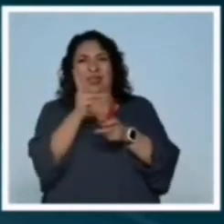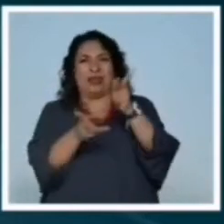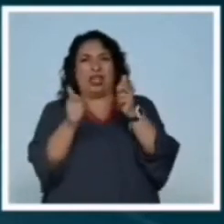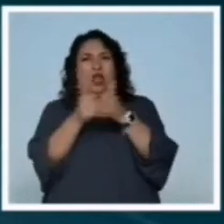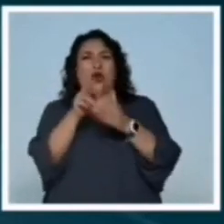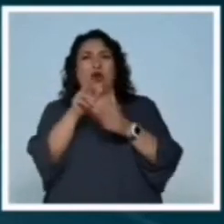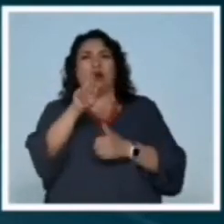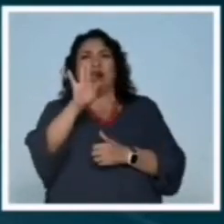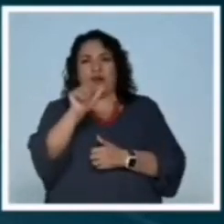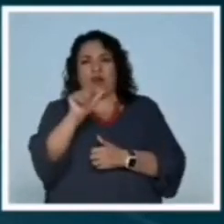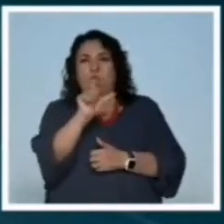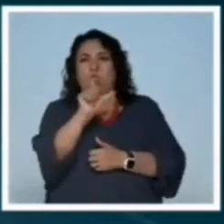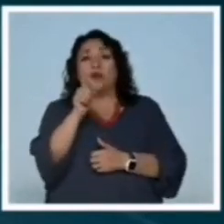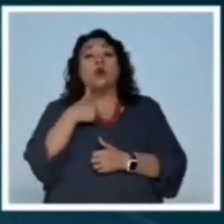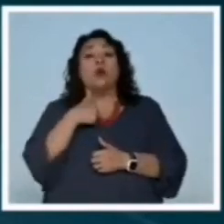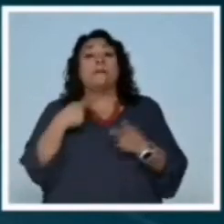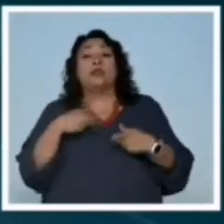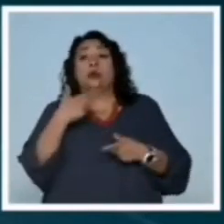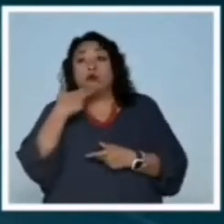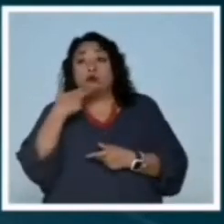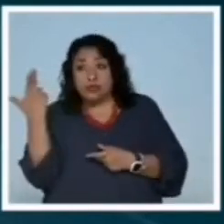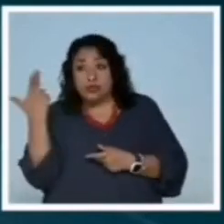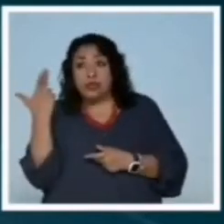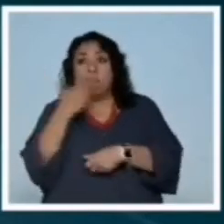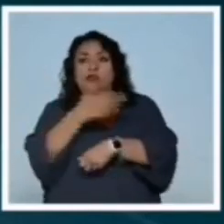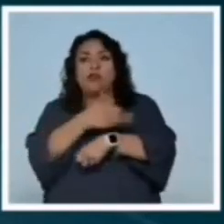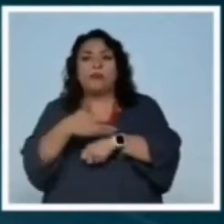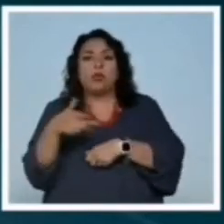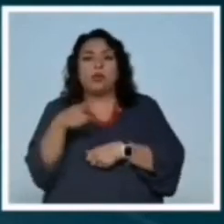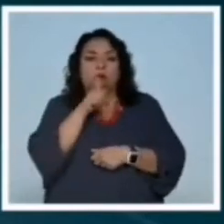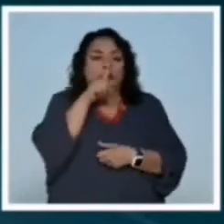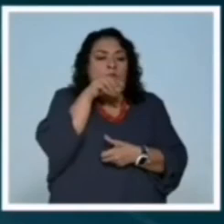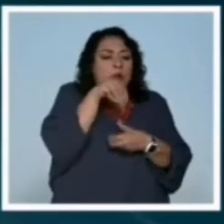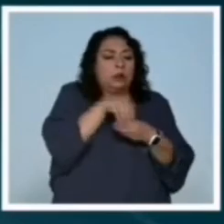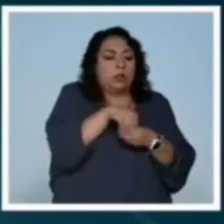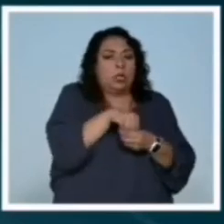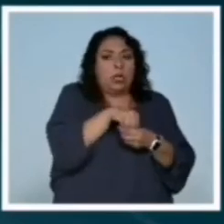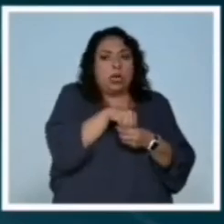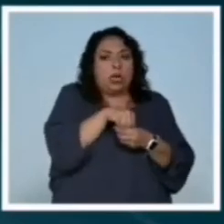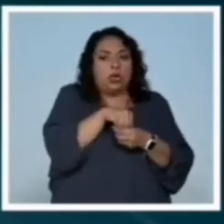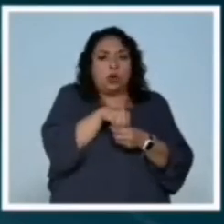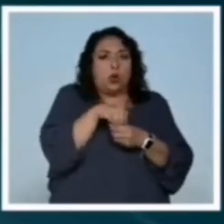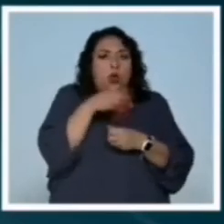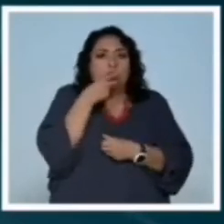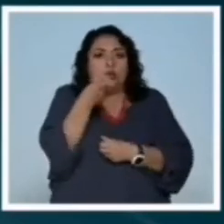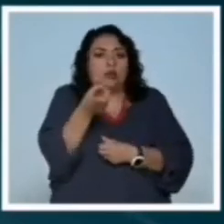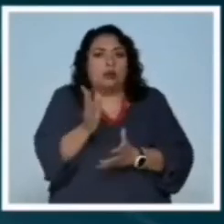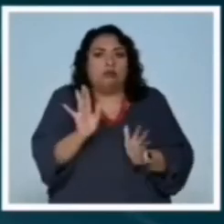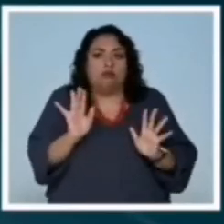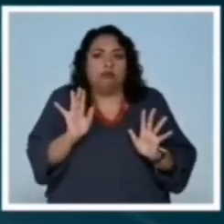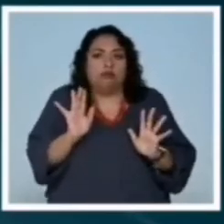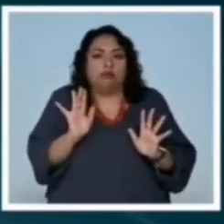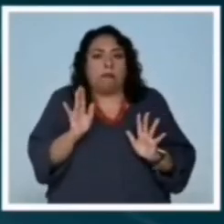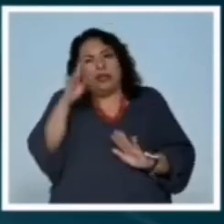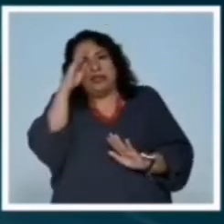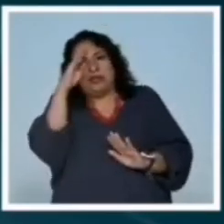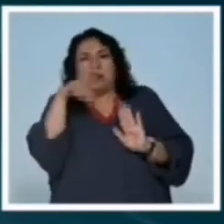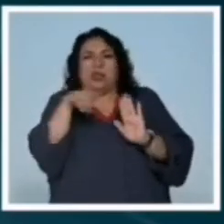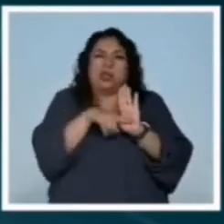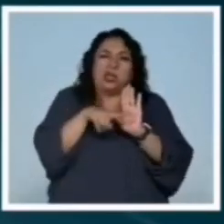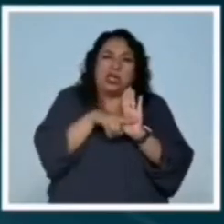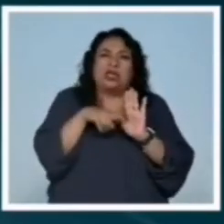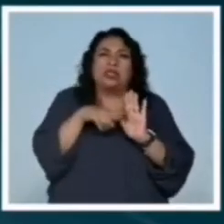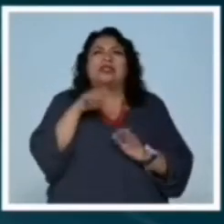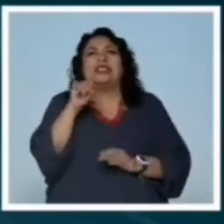este cuando se cometió suicidio las familias lo ocultan no no lo dicen porque hay prejuicios y